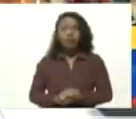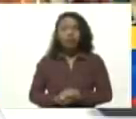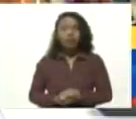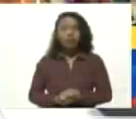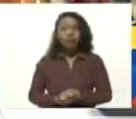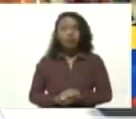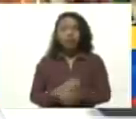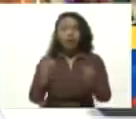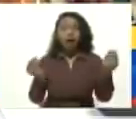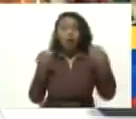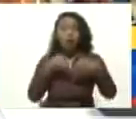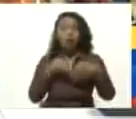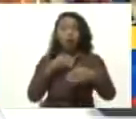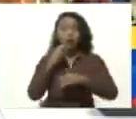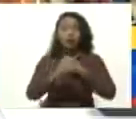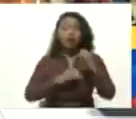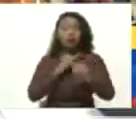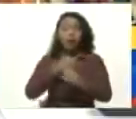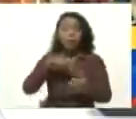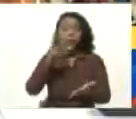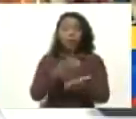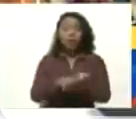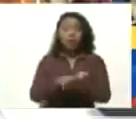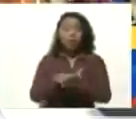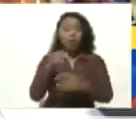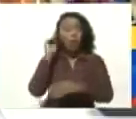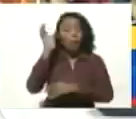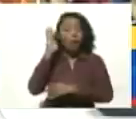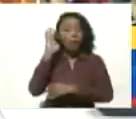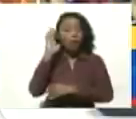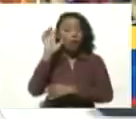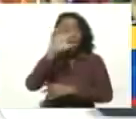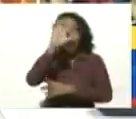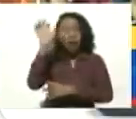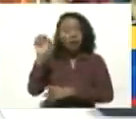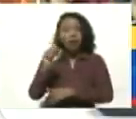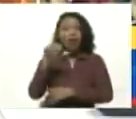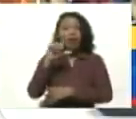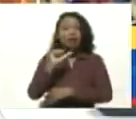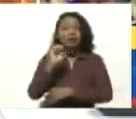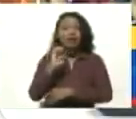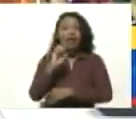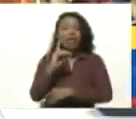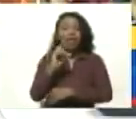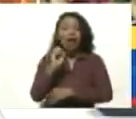Es un acuerdo internacional aprobado por los parlamentos de los países de la CEDAW.